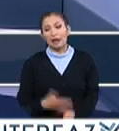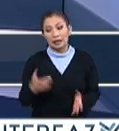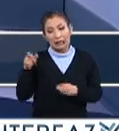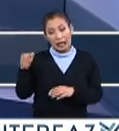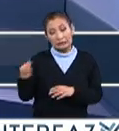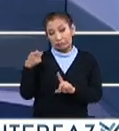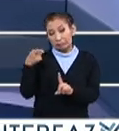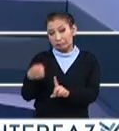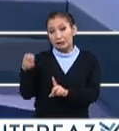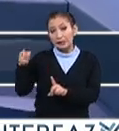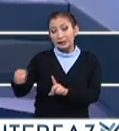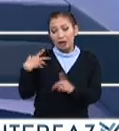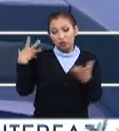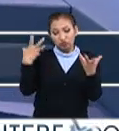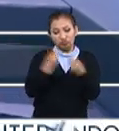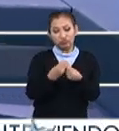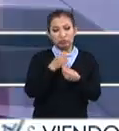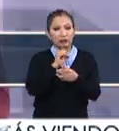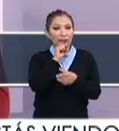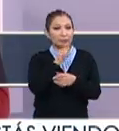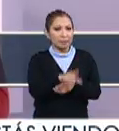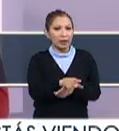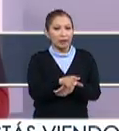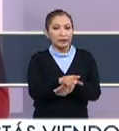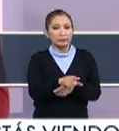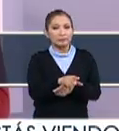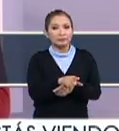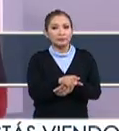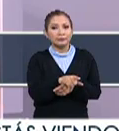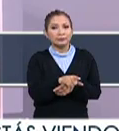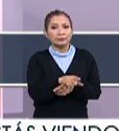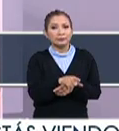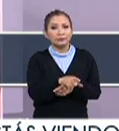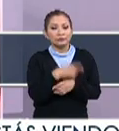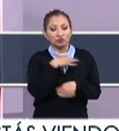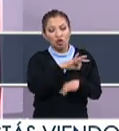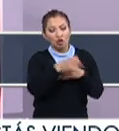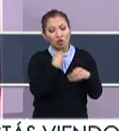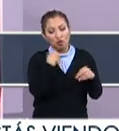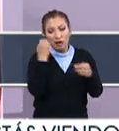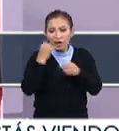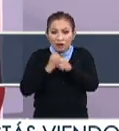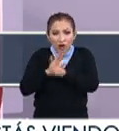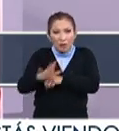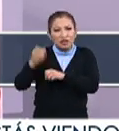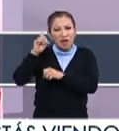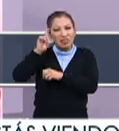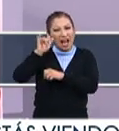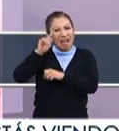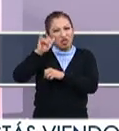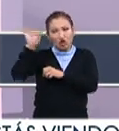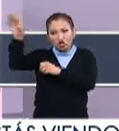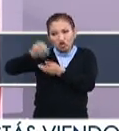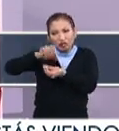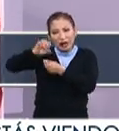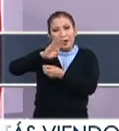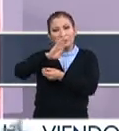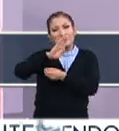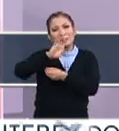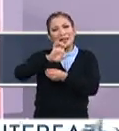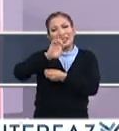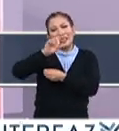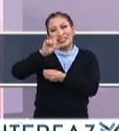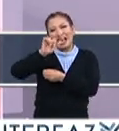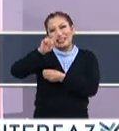caso específicamente se conjuga también, por ejemplo, con pues todo el procesamiento de datos, ¿no? El tema del Big Data,